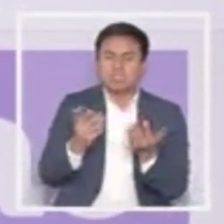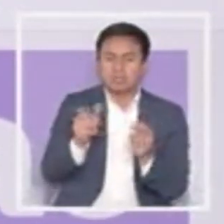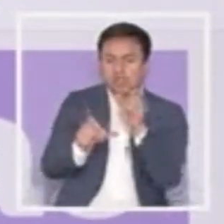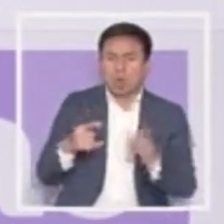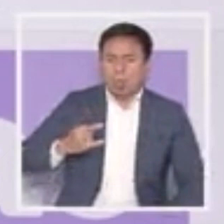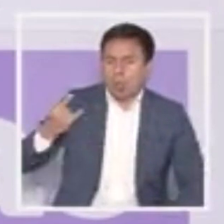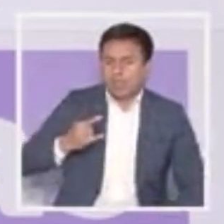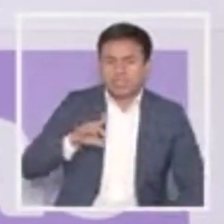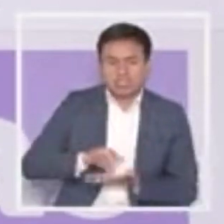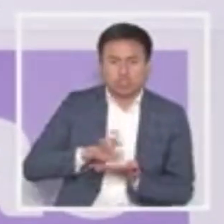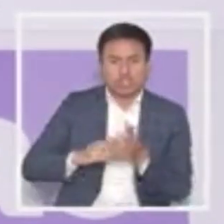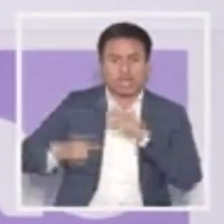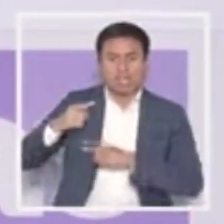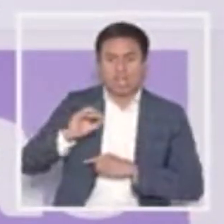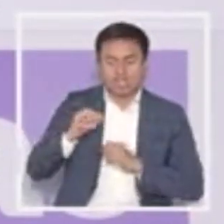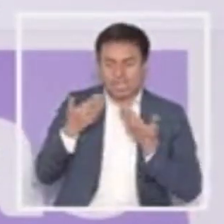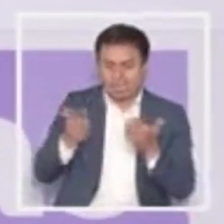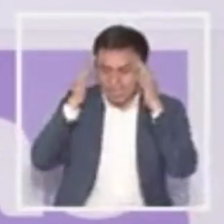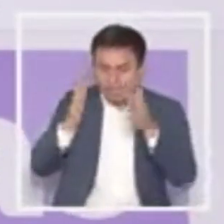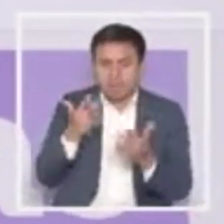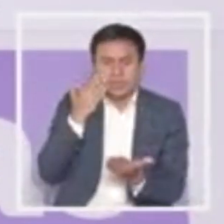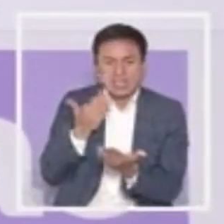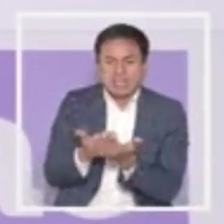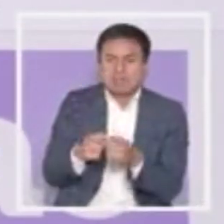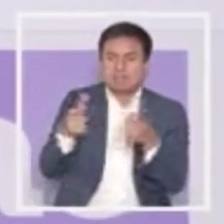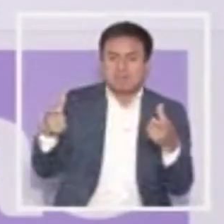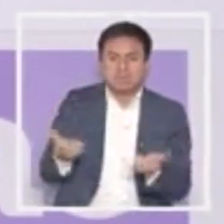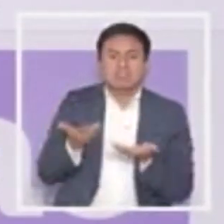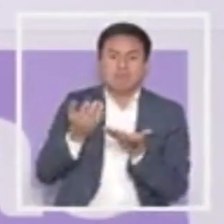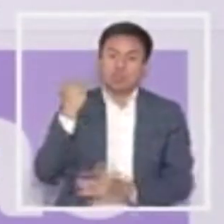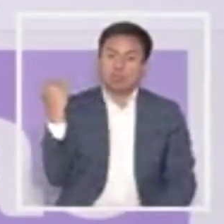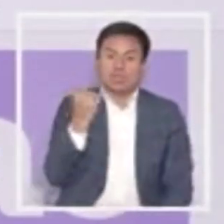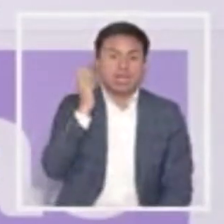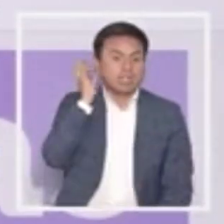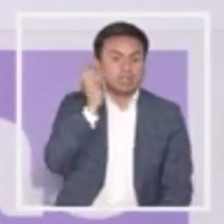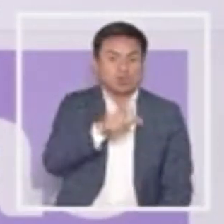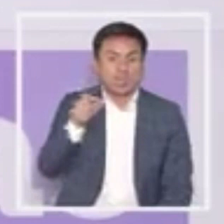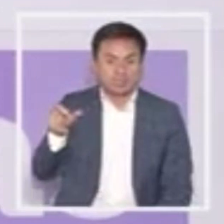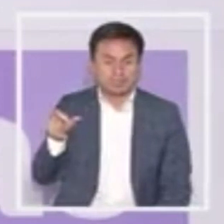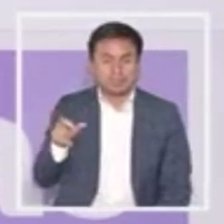urgentes, abordar deudas históricas y garantizar un mayor bienestar y autonomía a las mujeres.